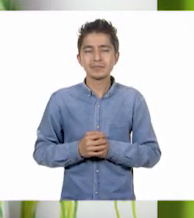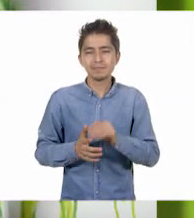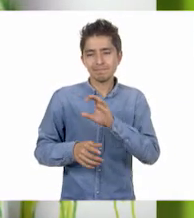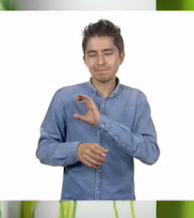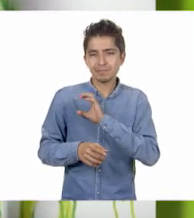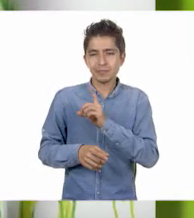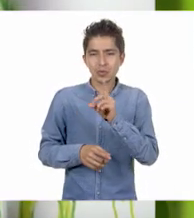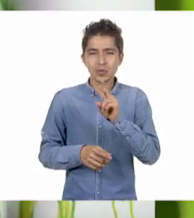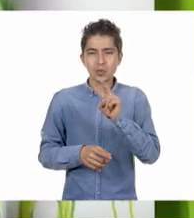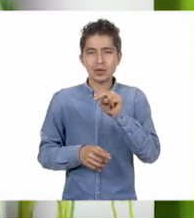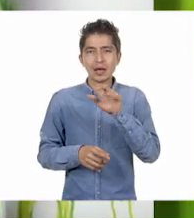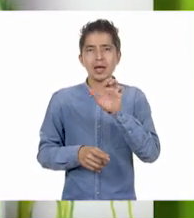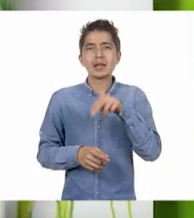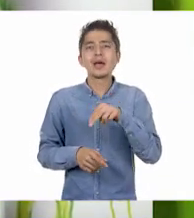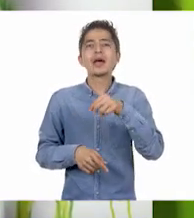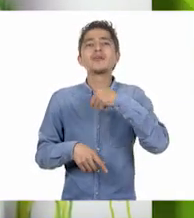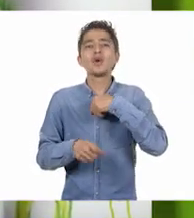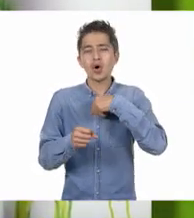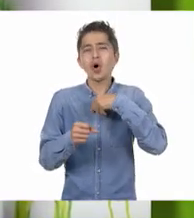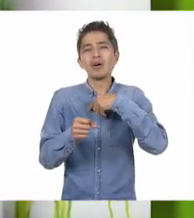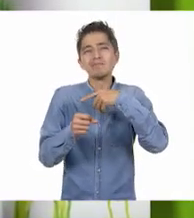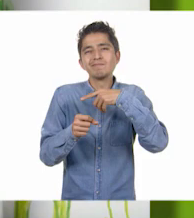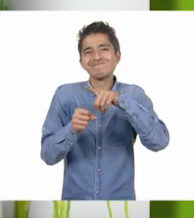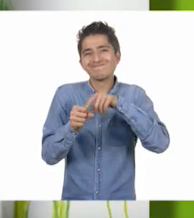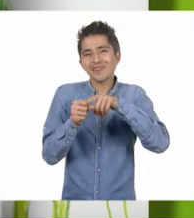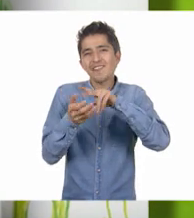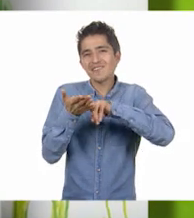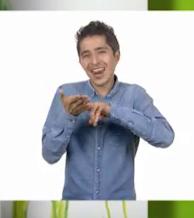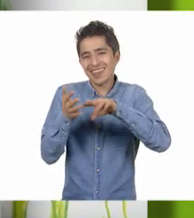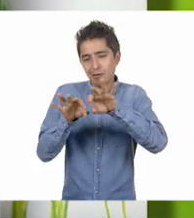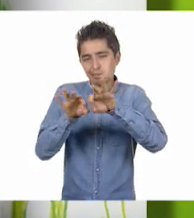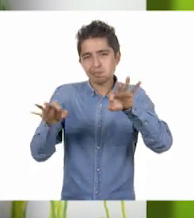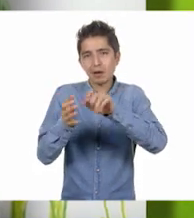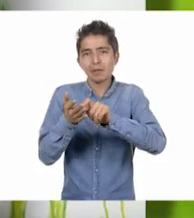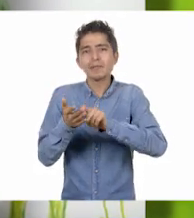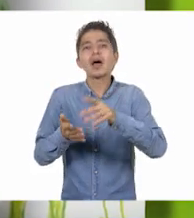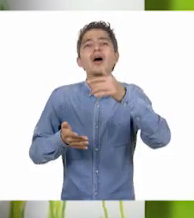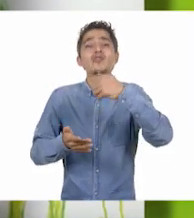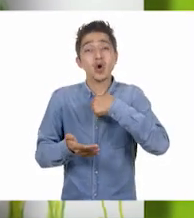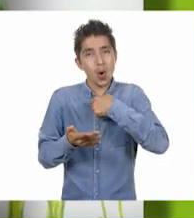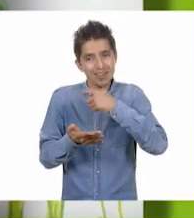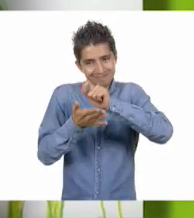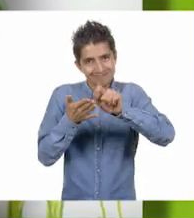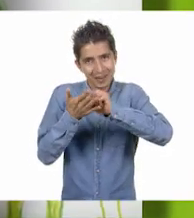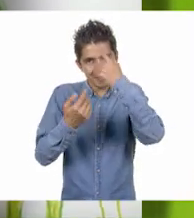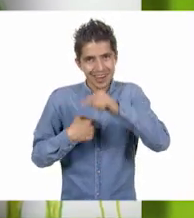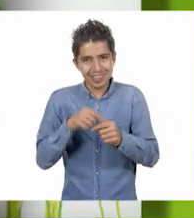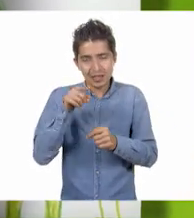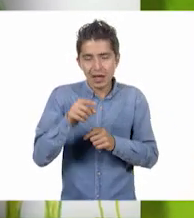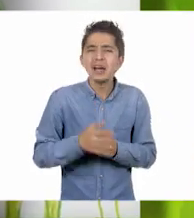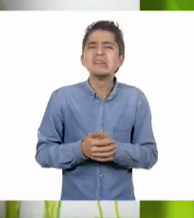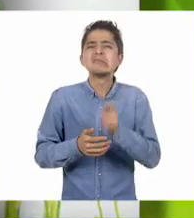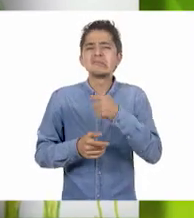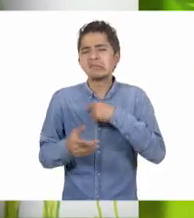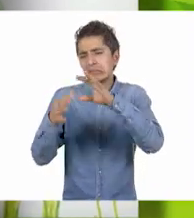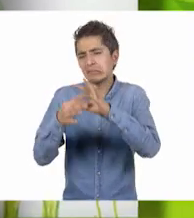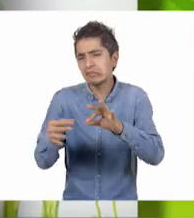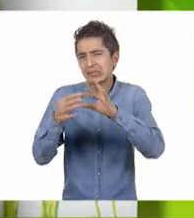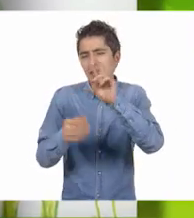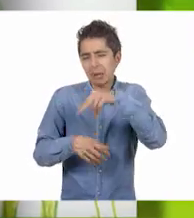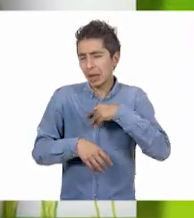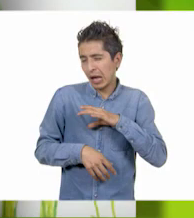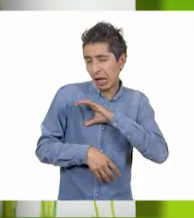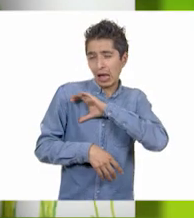Querido Duncan, soy Crayón Verde. Y te escribo por dos razones. Una es para decirte que me encantan